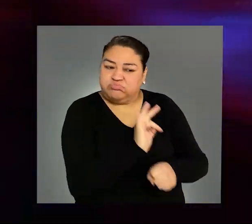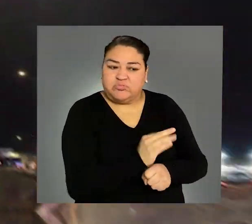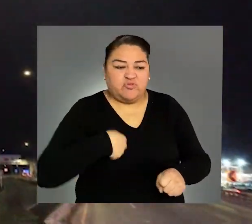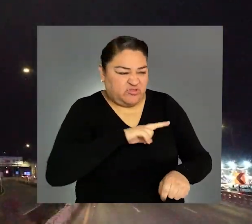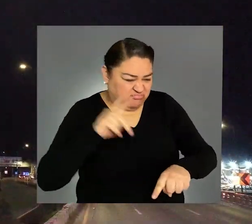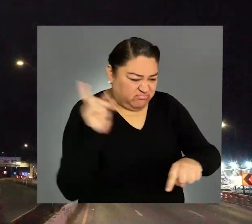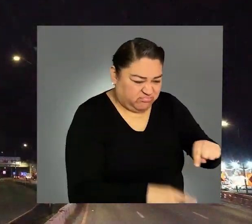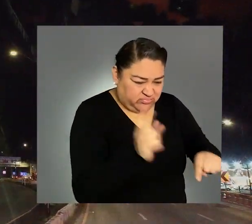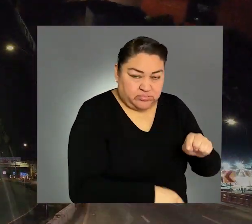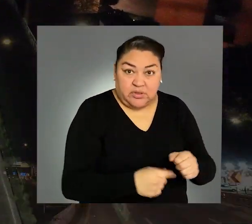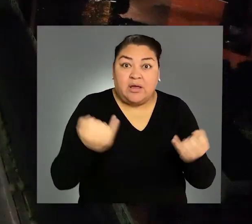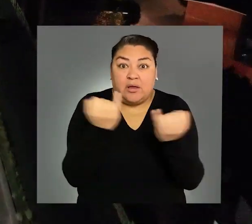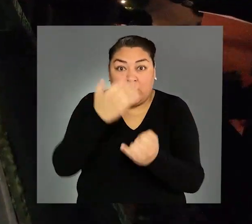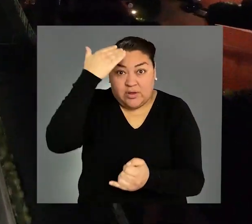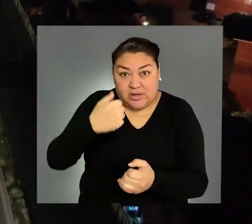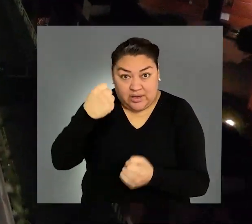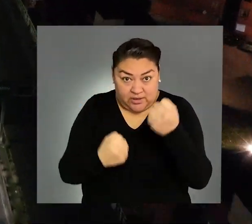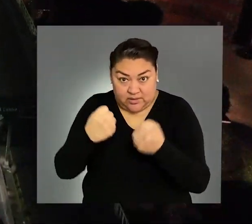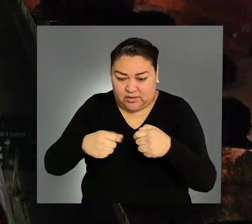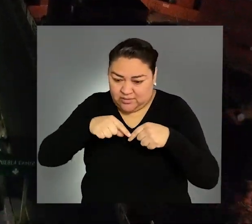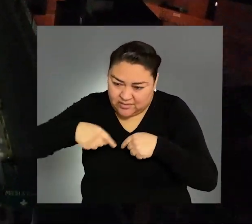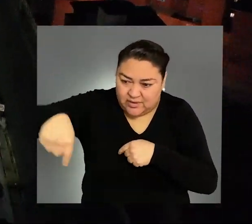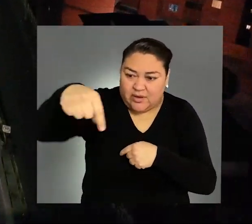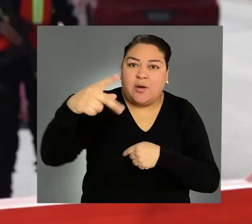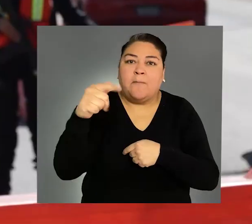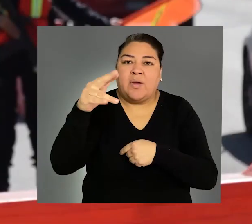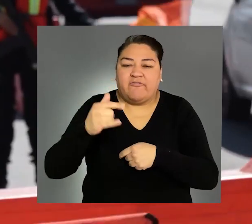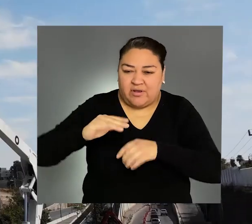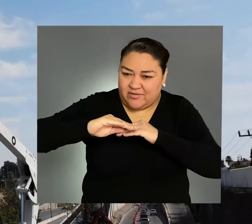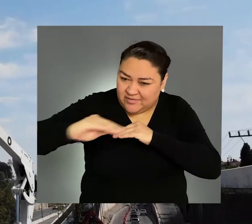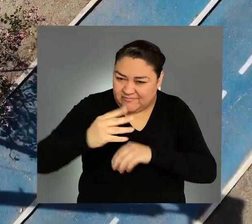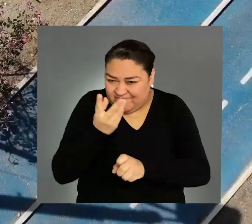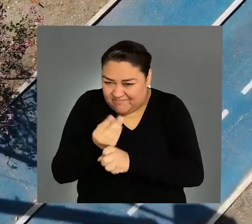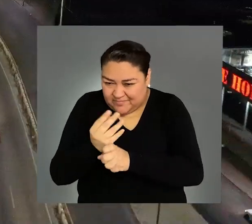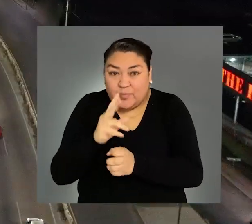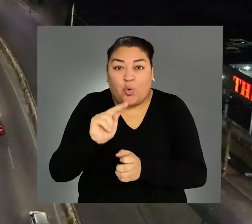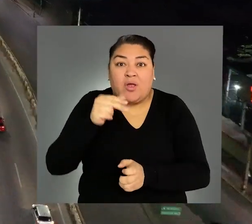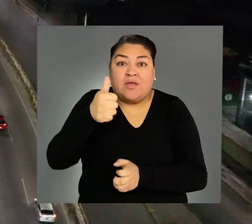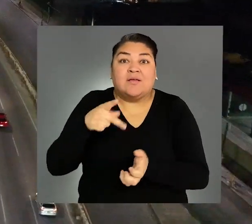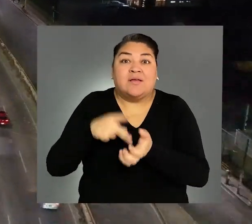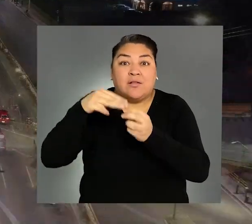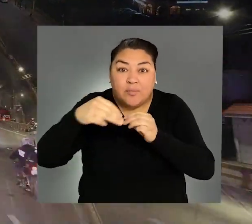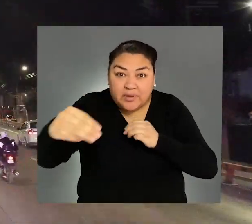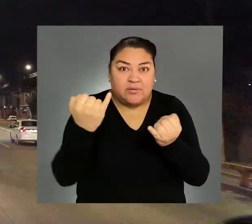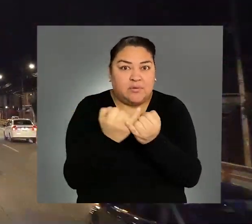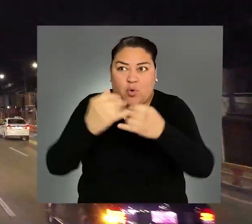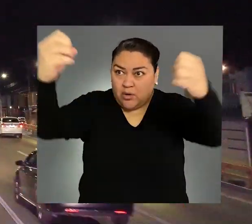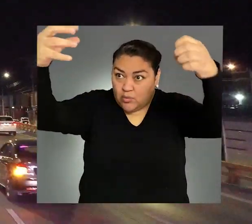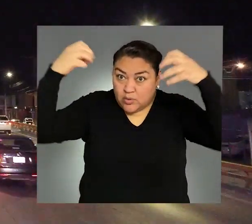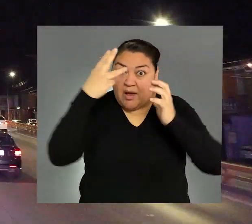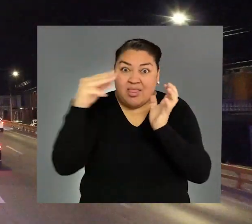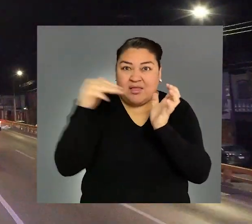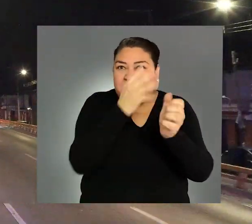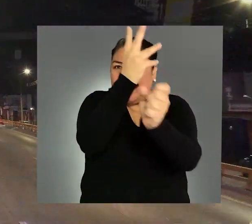gobiernos. Mejoramos la movilidad y seguridad en Periférico Ecológico con la rehabilitación de 86 kilómetros y más de